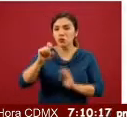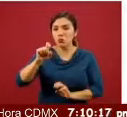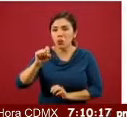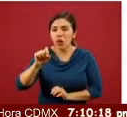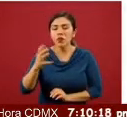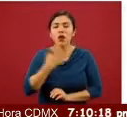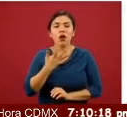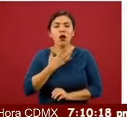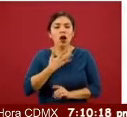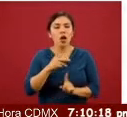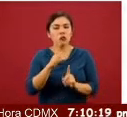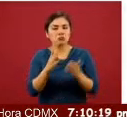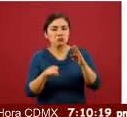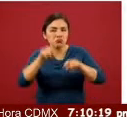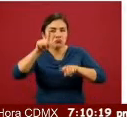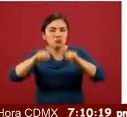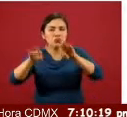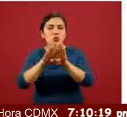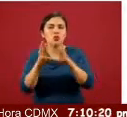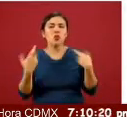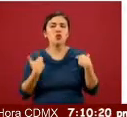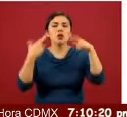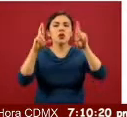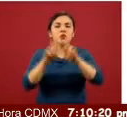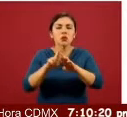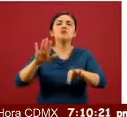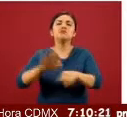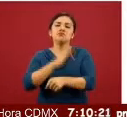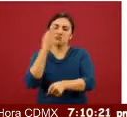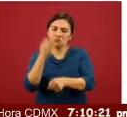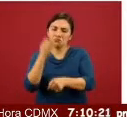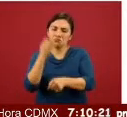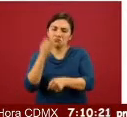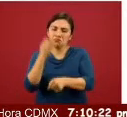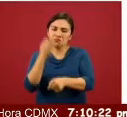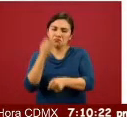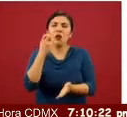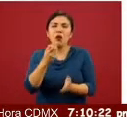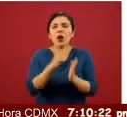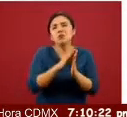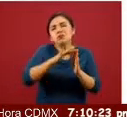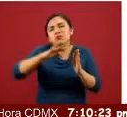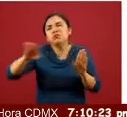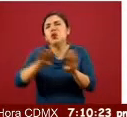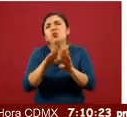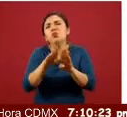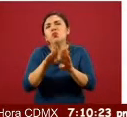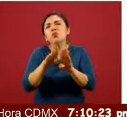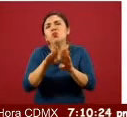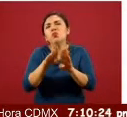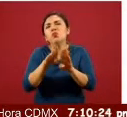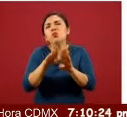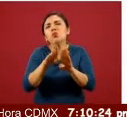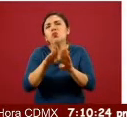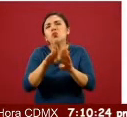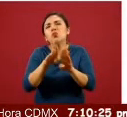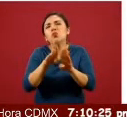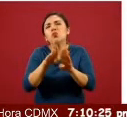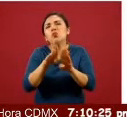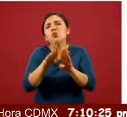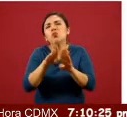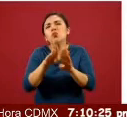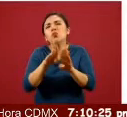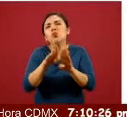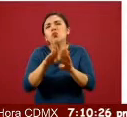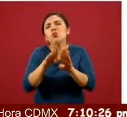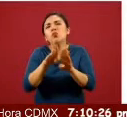estarían prácticamente representando una estabilidad que pudiera en su momento progresar